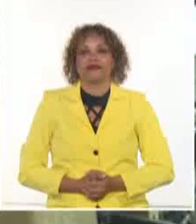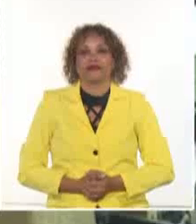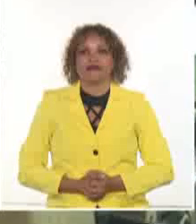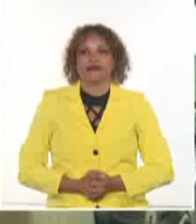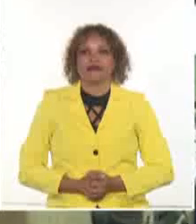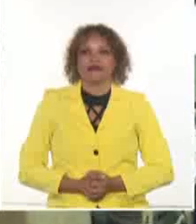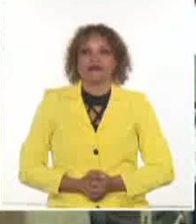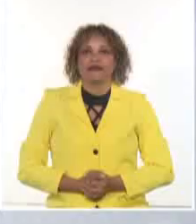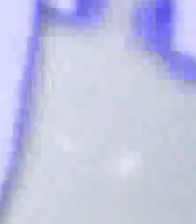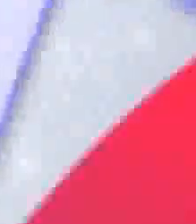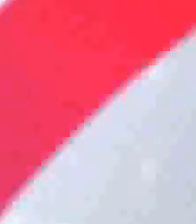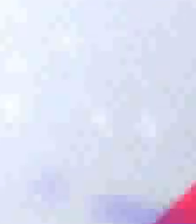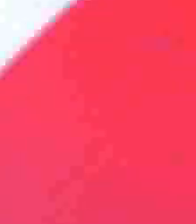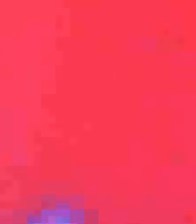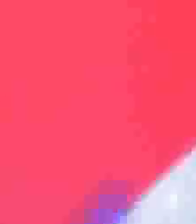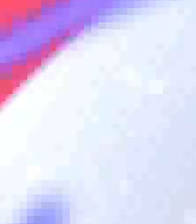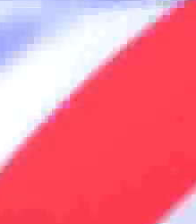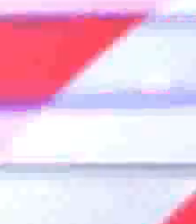de noticias.